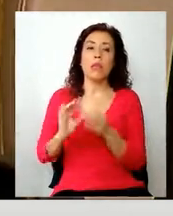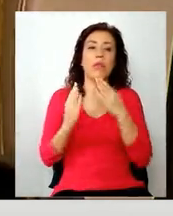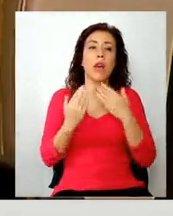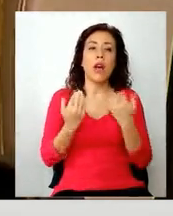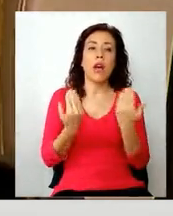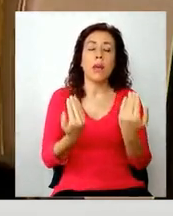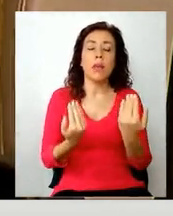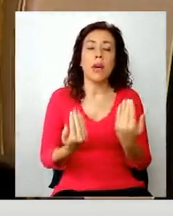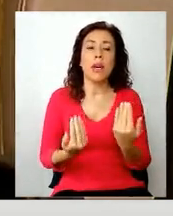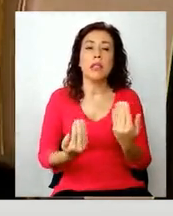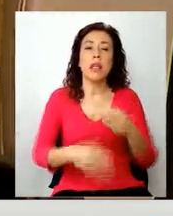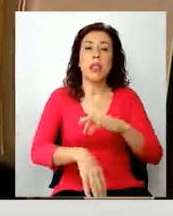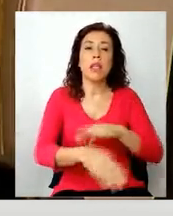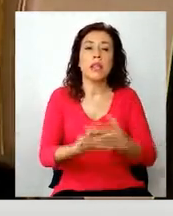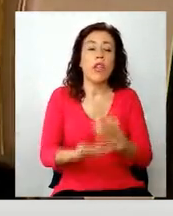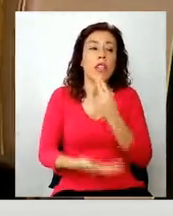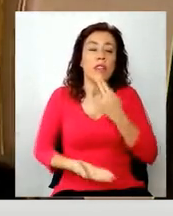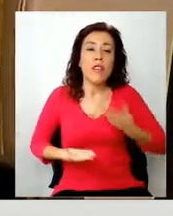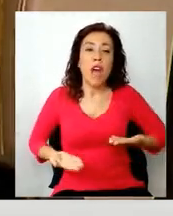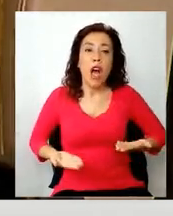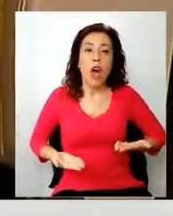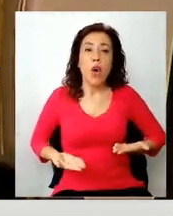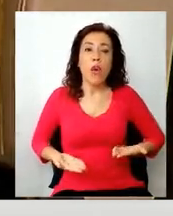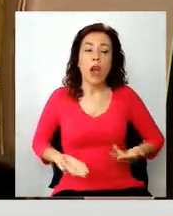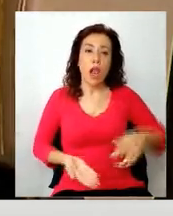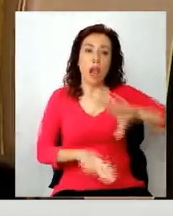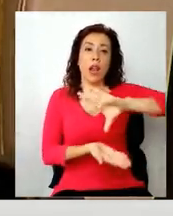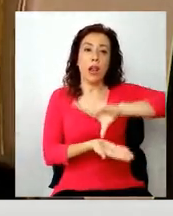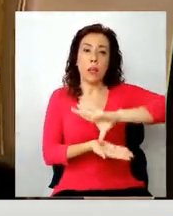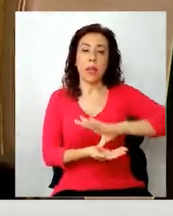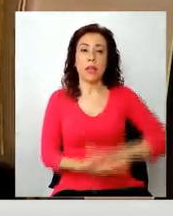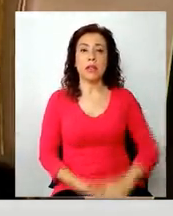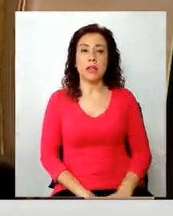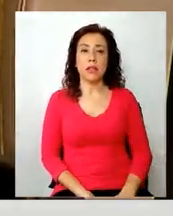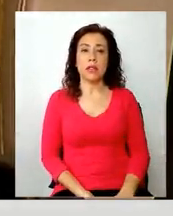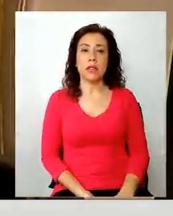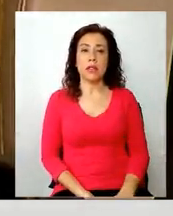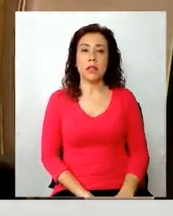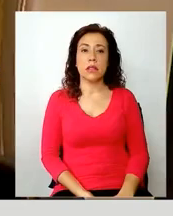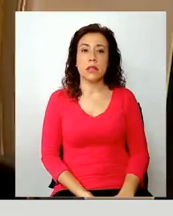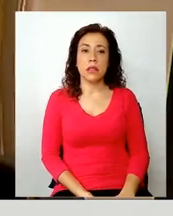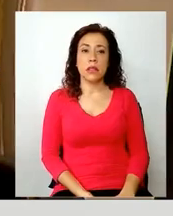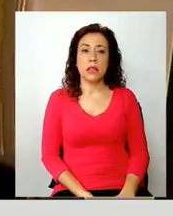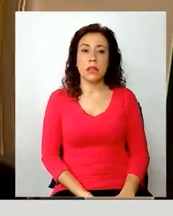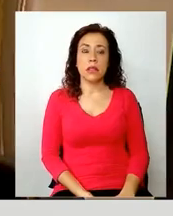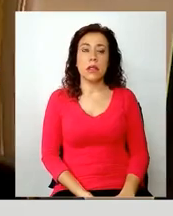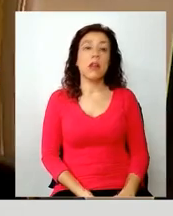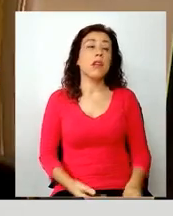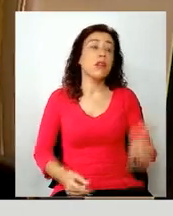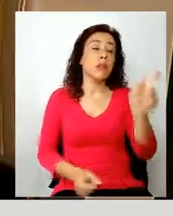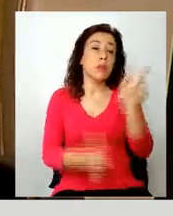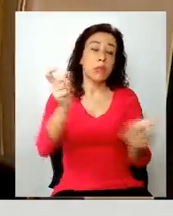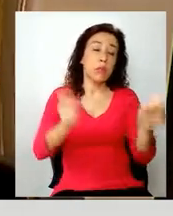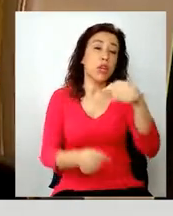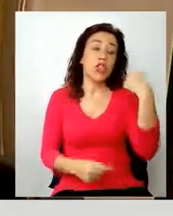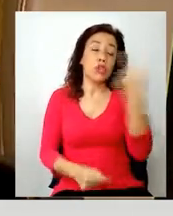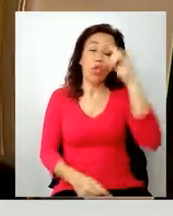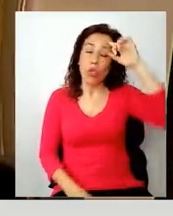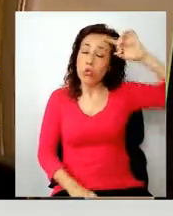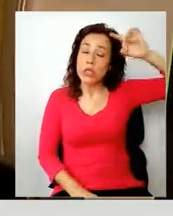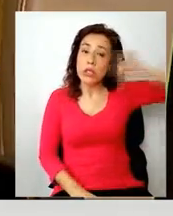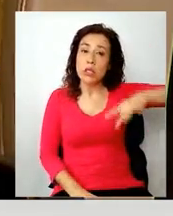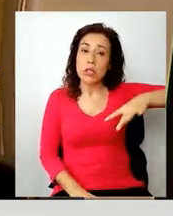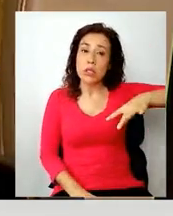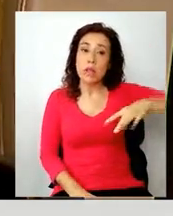viviendo como país como de público conocimiento los hospitales